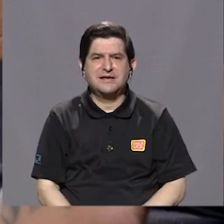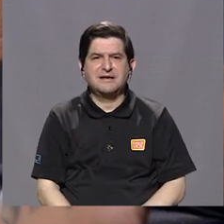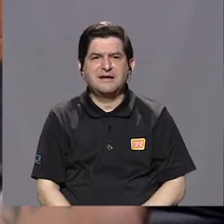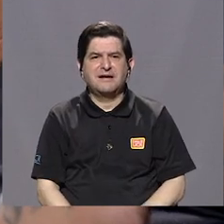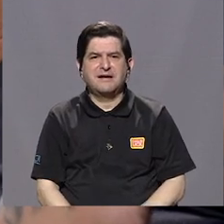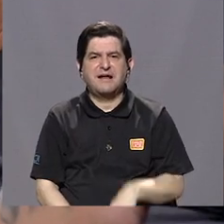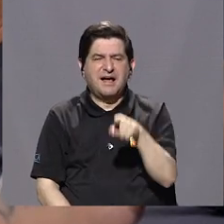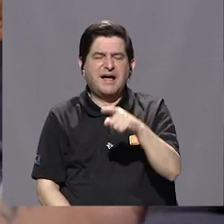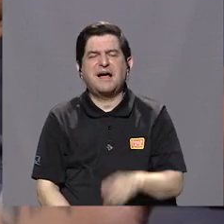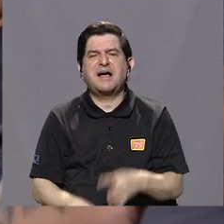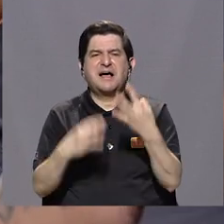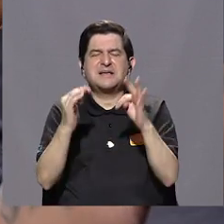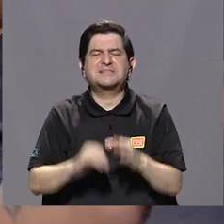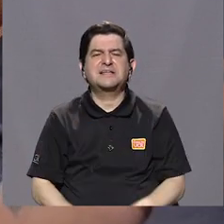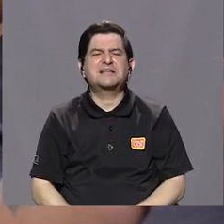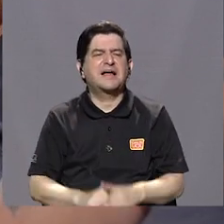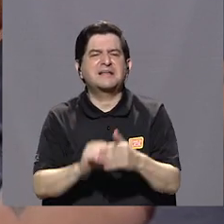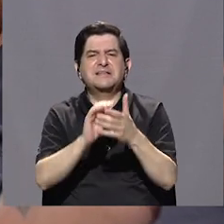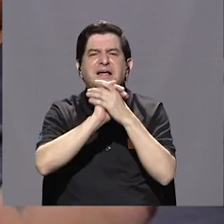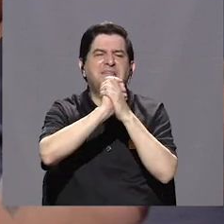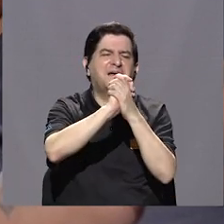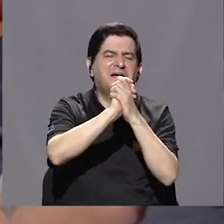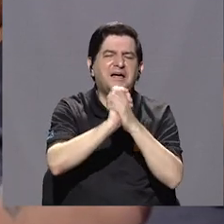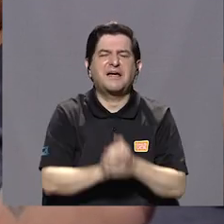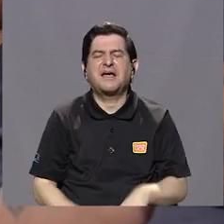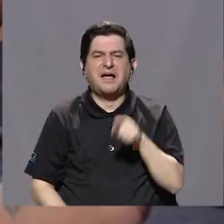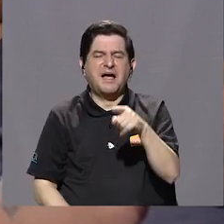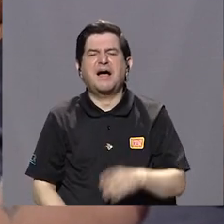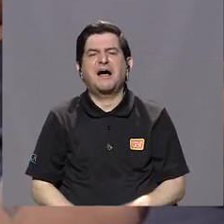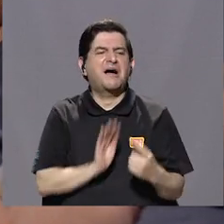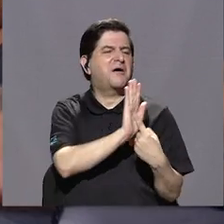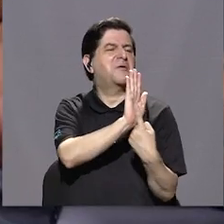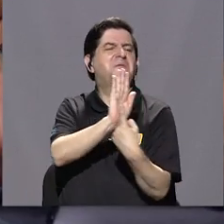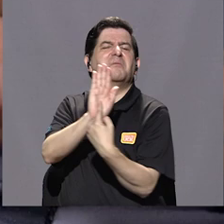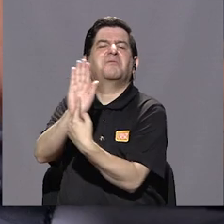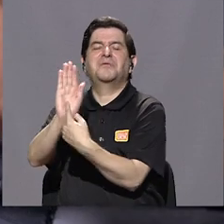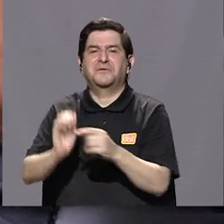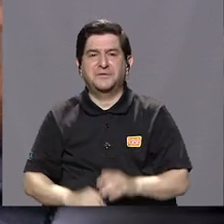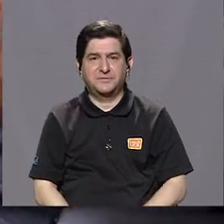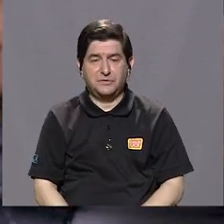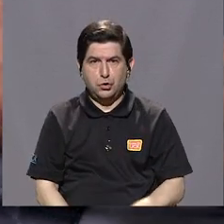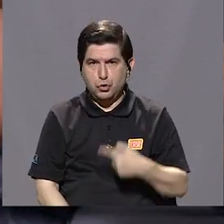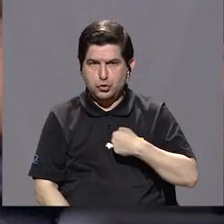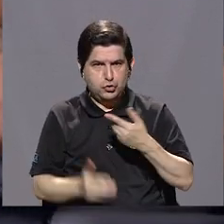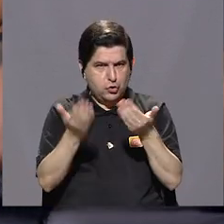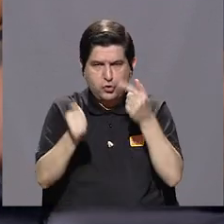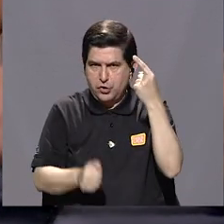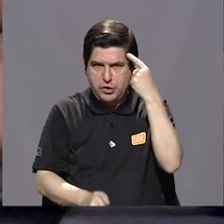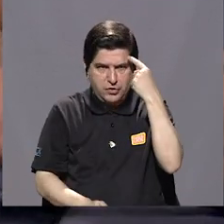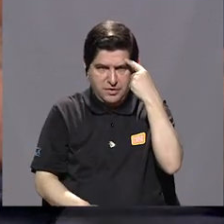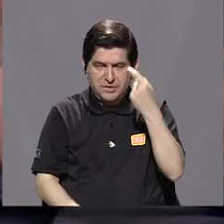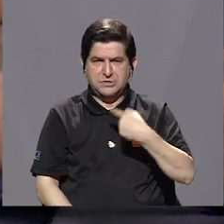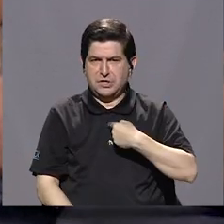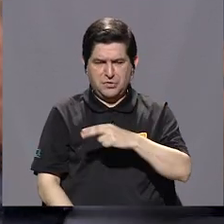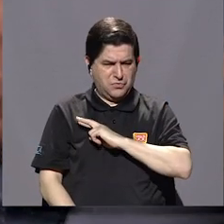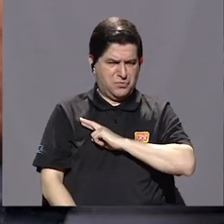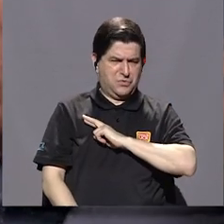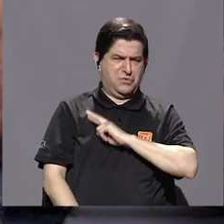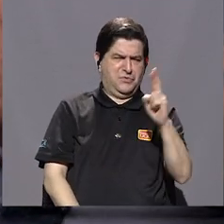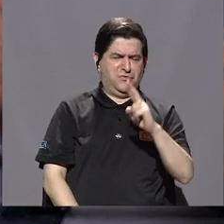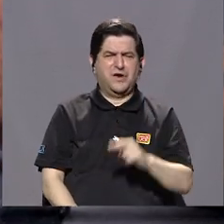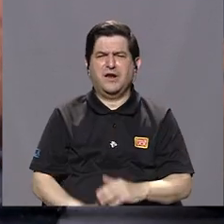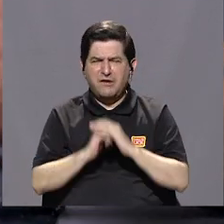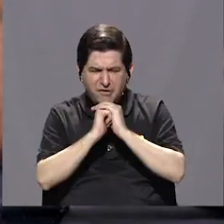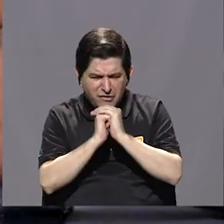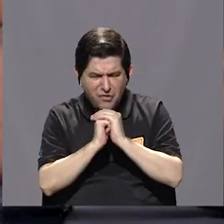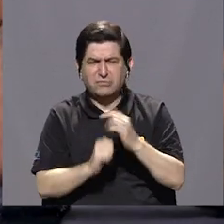el entretenimiento. Sí, digamos, cuando... Y no quiero que piensen que uno es religioso ni nada por el estilo. Yo